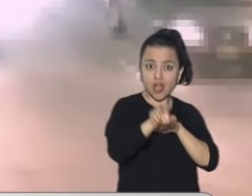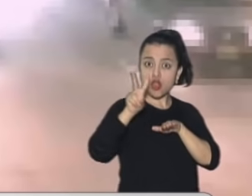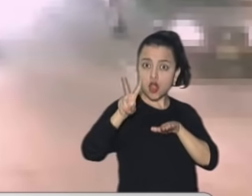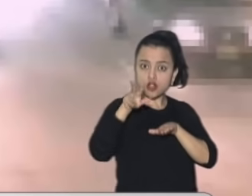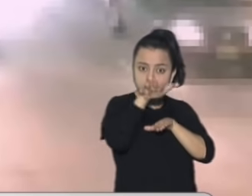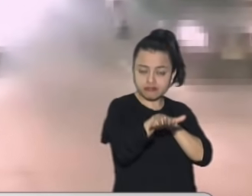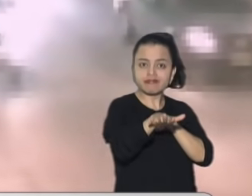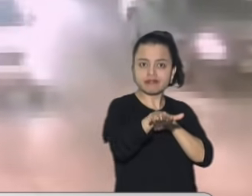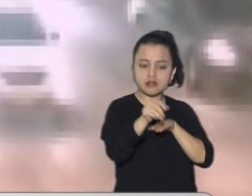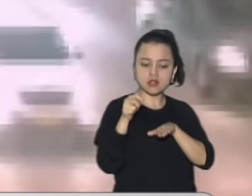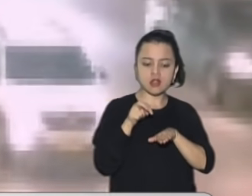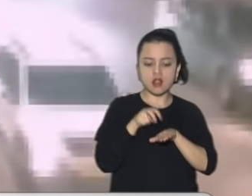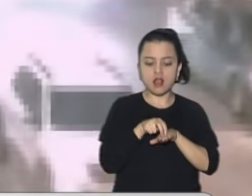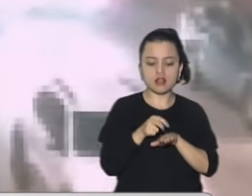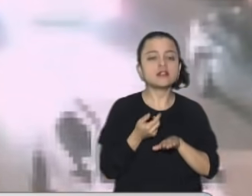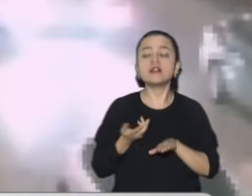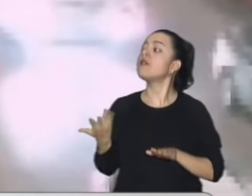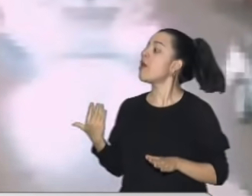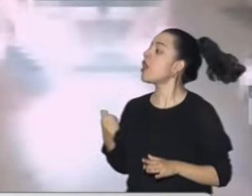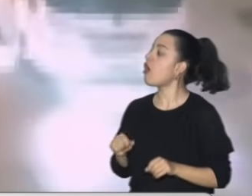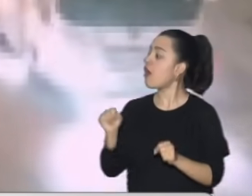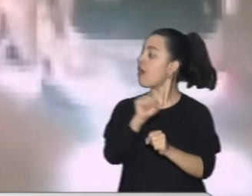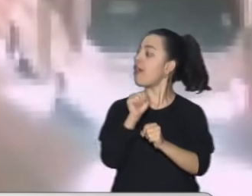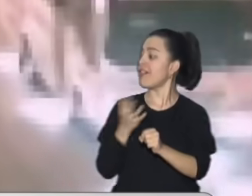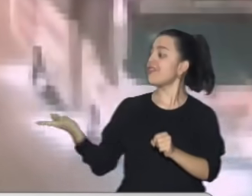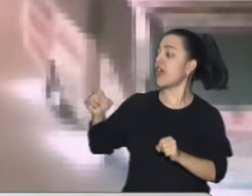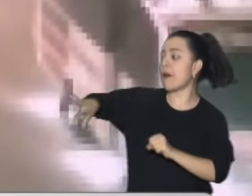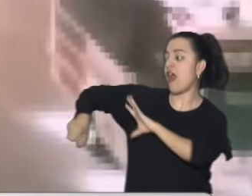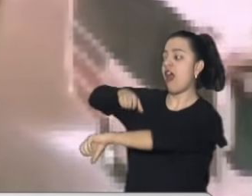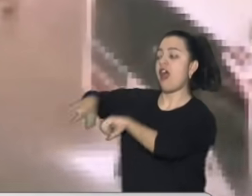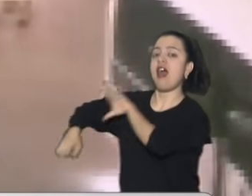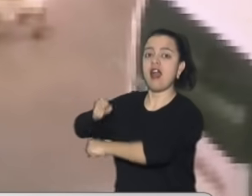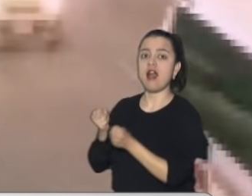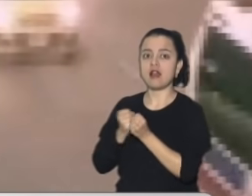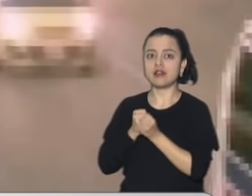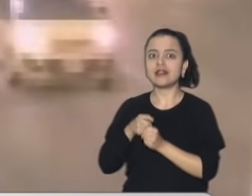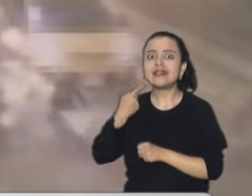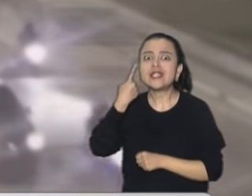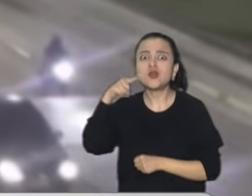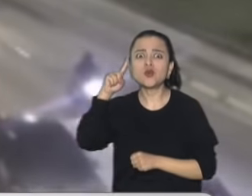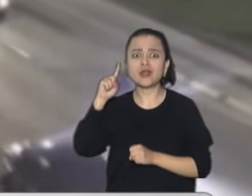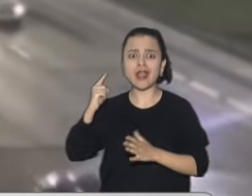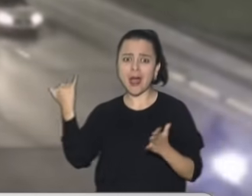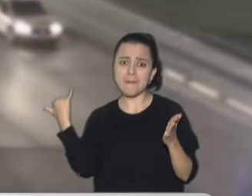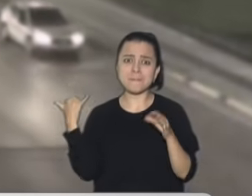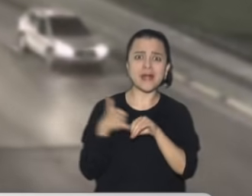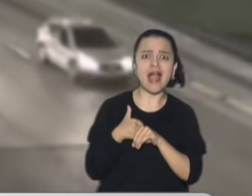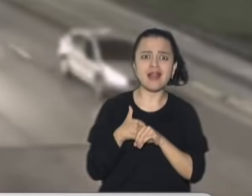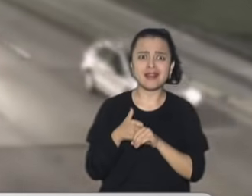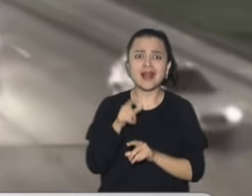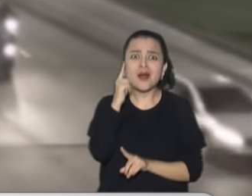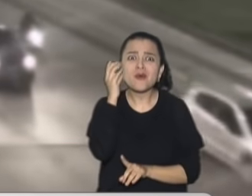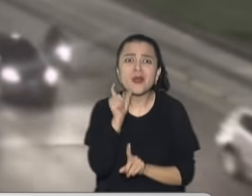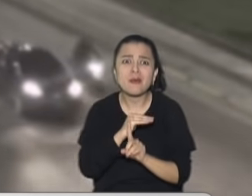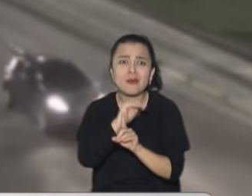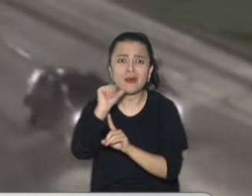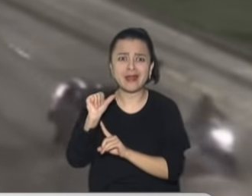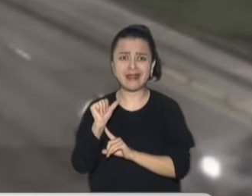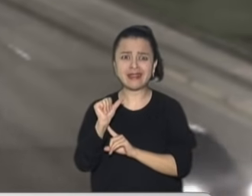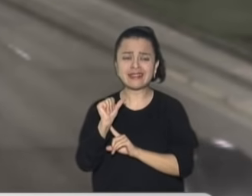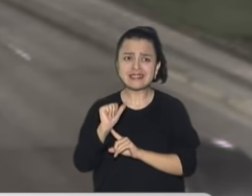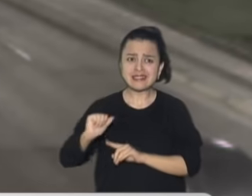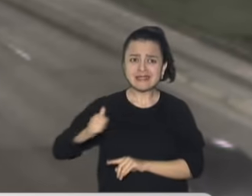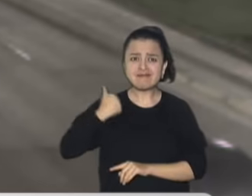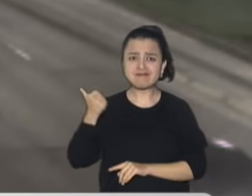donde extorsionaban a las mujeres, les robaban sus pertenencias y en uno de los casos violaron a una de estas mujeres. Más de 20 denunciaron ante